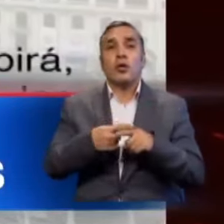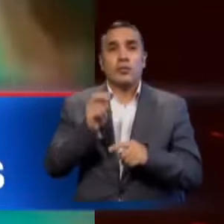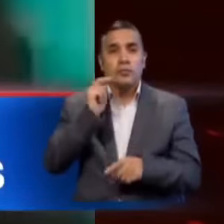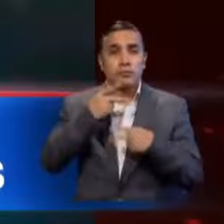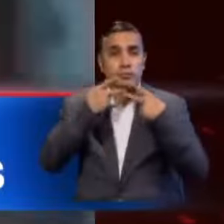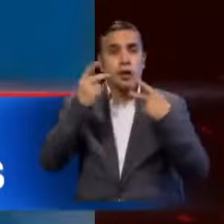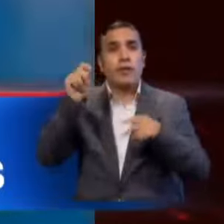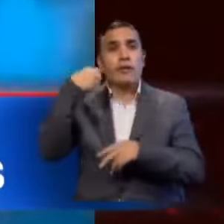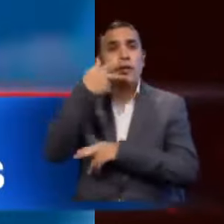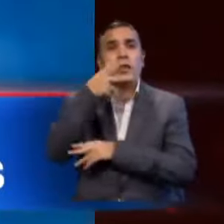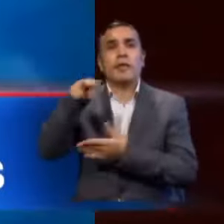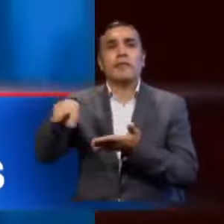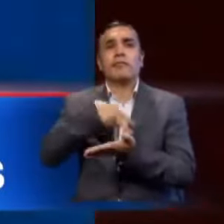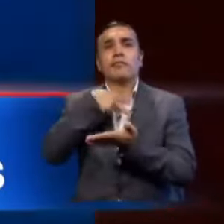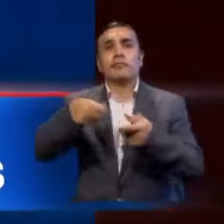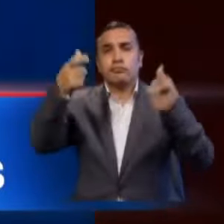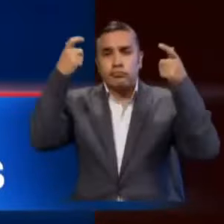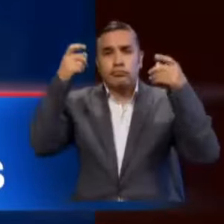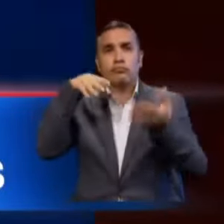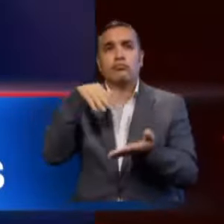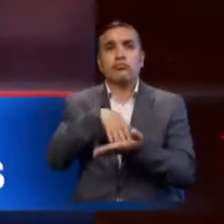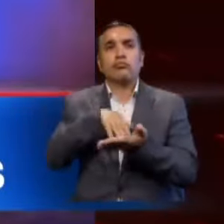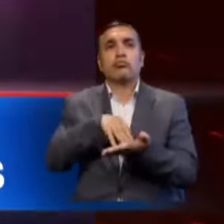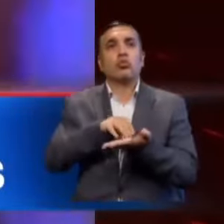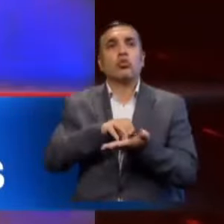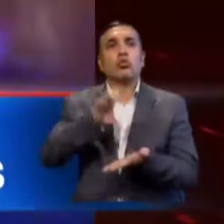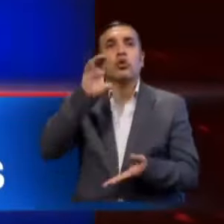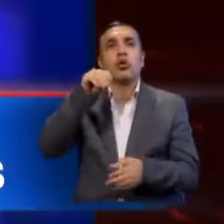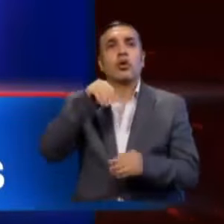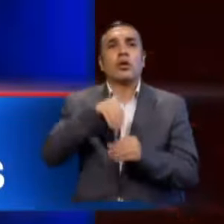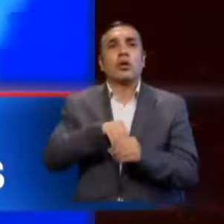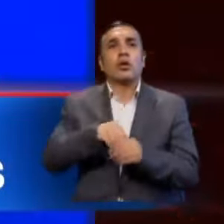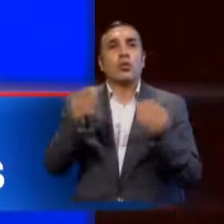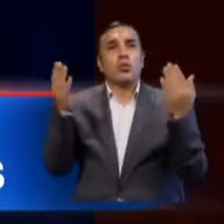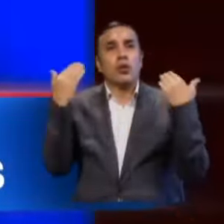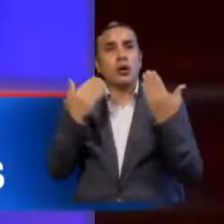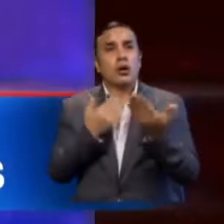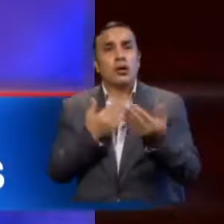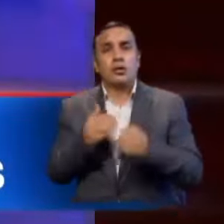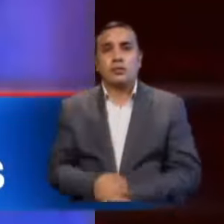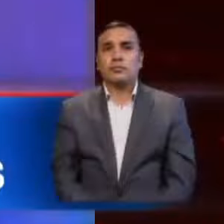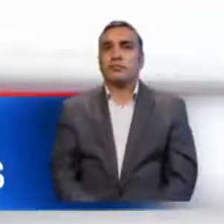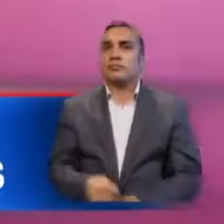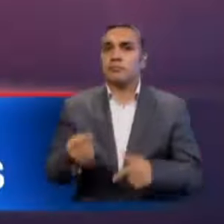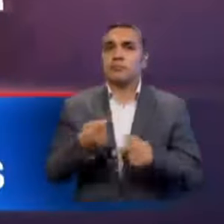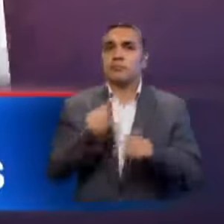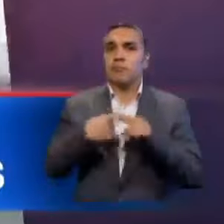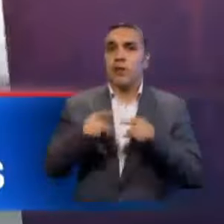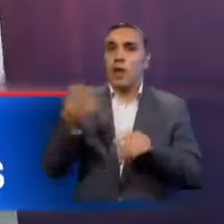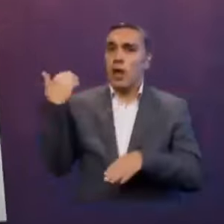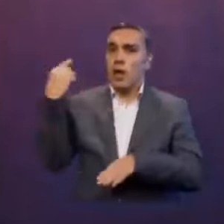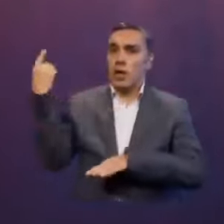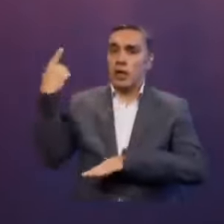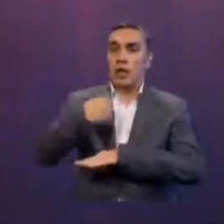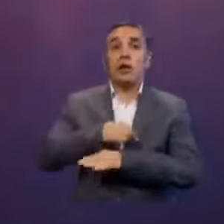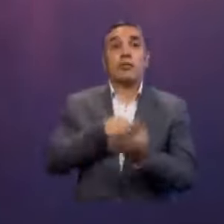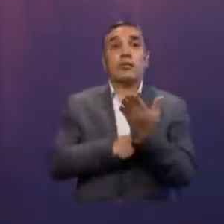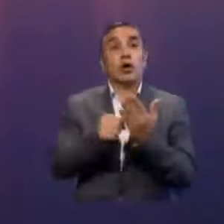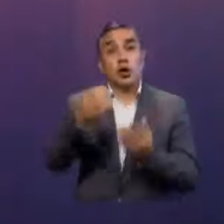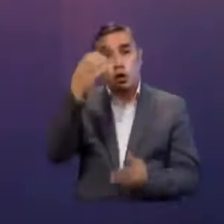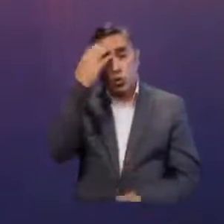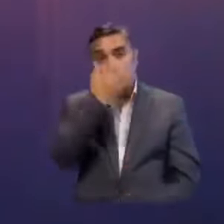viralizara el video de una fiesta de graduación de estudiantes de un plantel educativo de Guayaquil. Esto a pesar de que en días anteriores el Ministerio